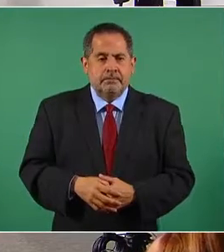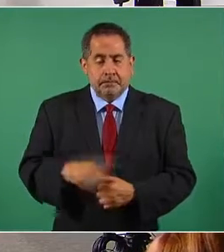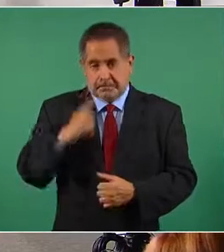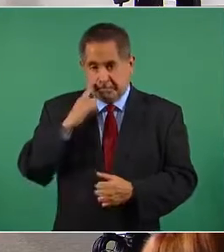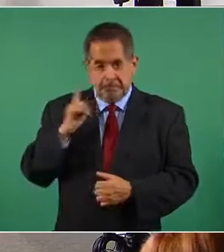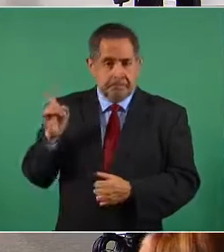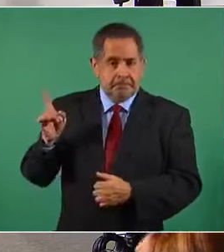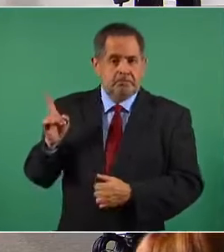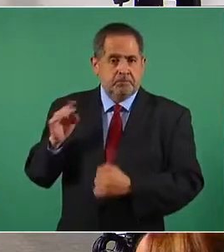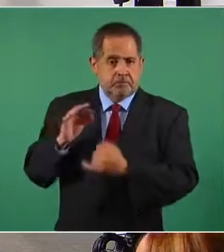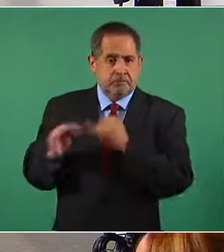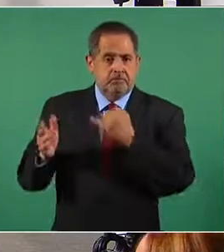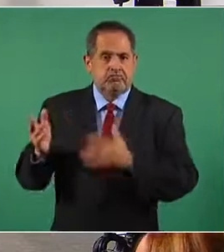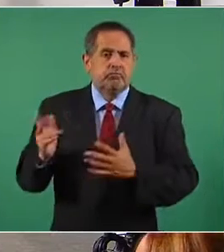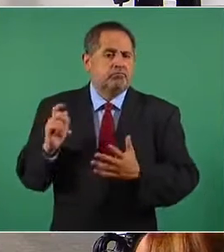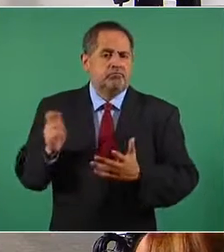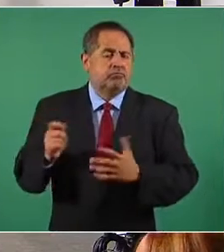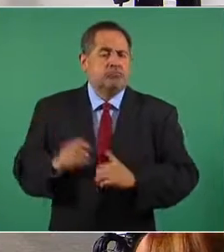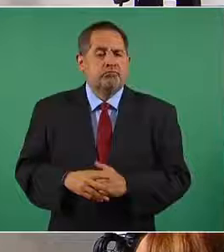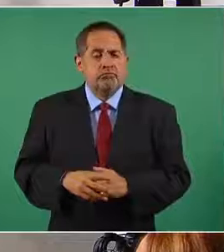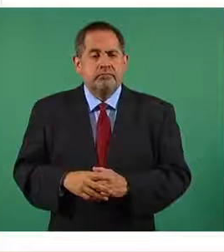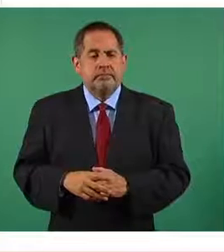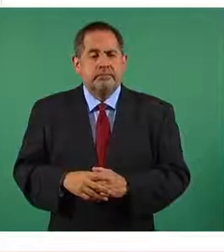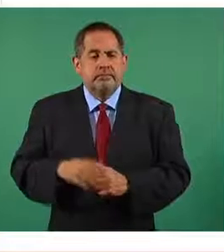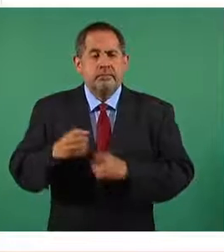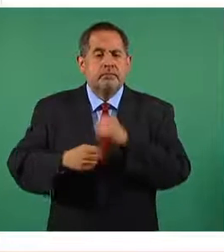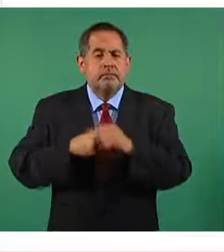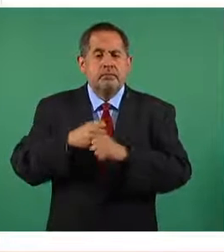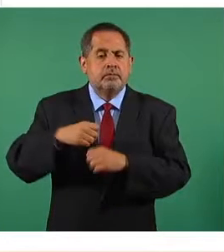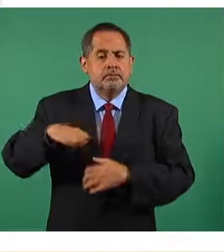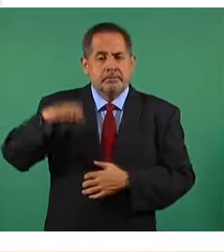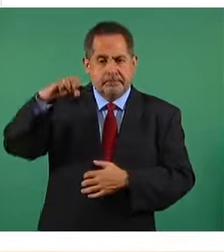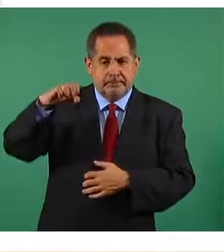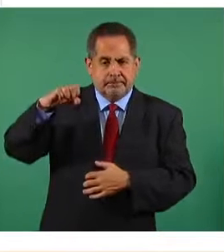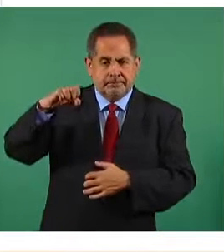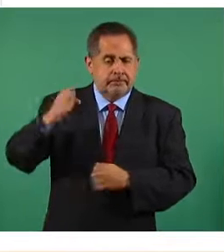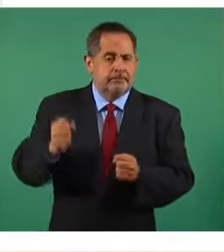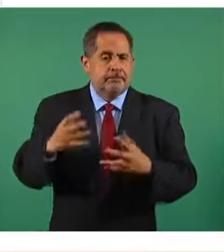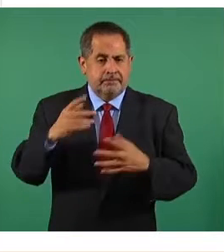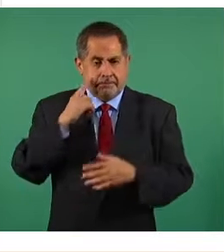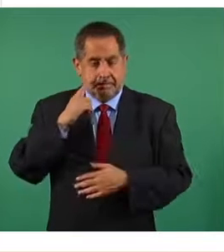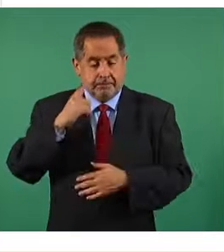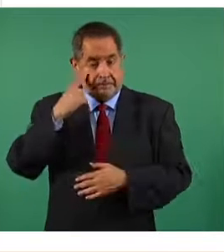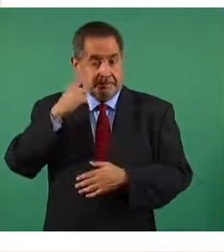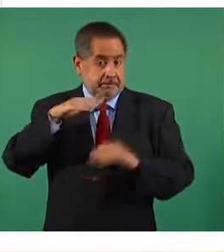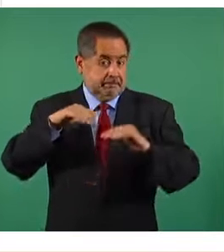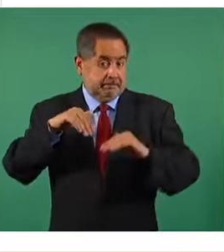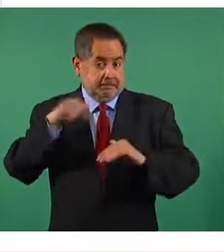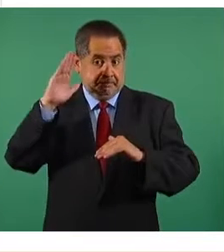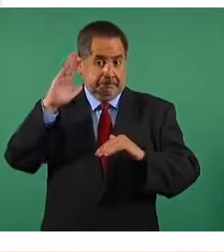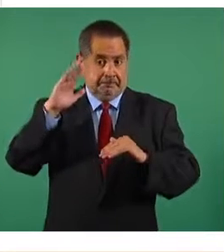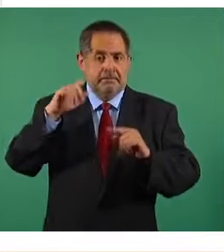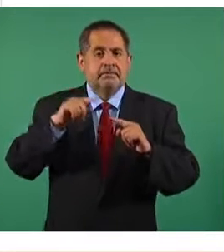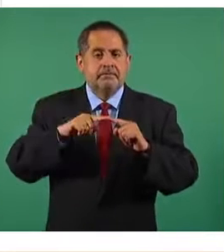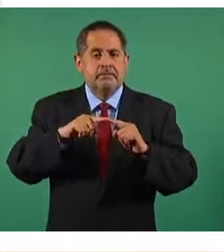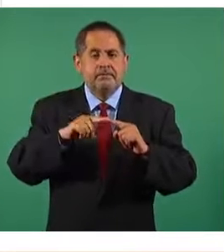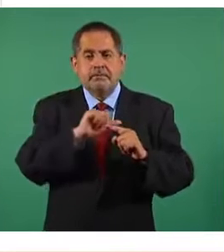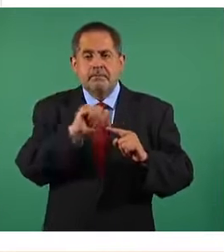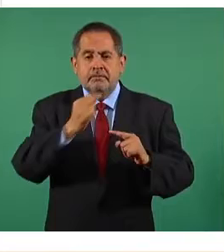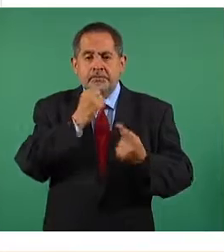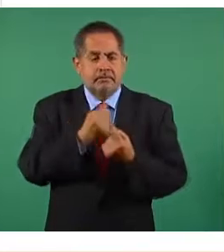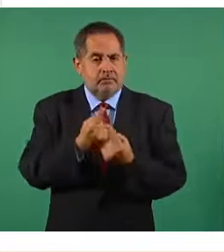continuación, ahora está ordenado por edad. La columna de hasta arriba son los